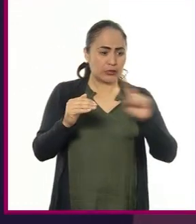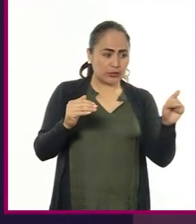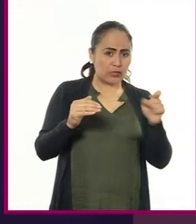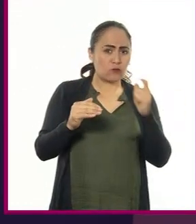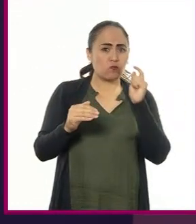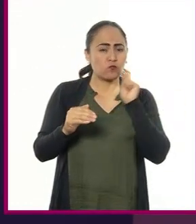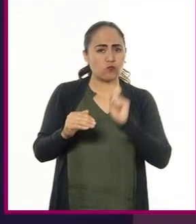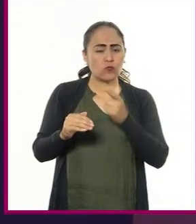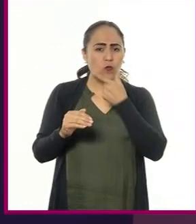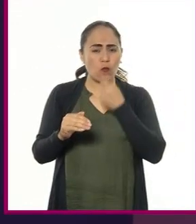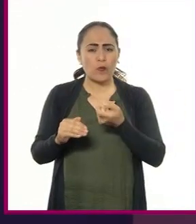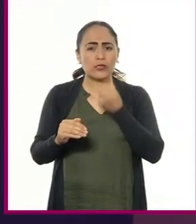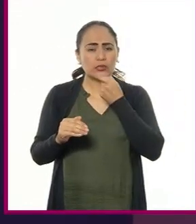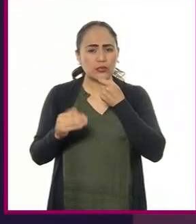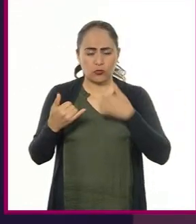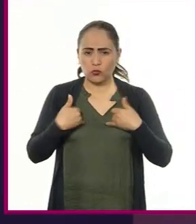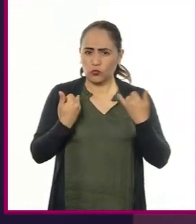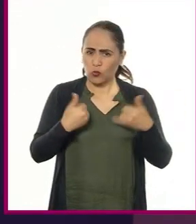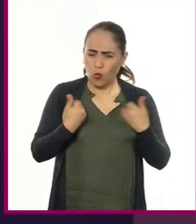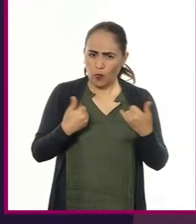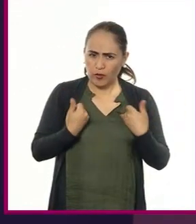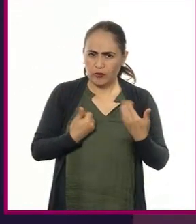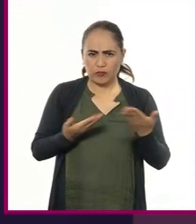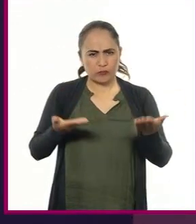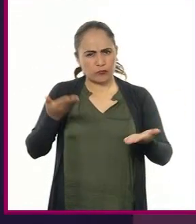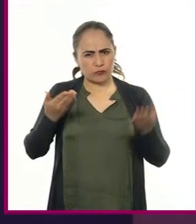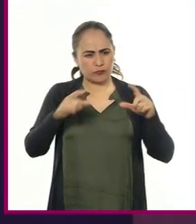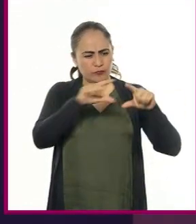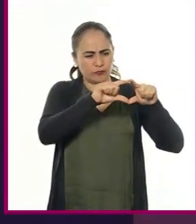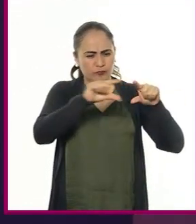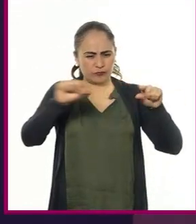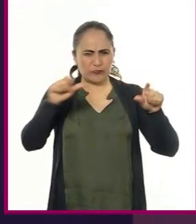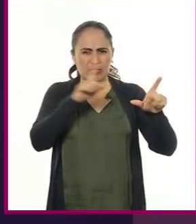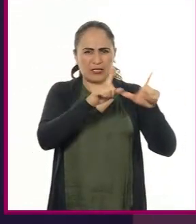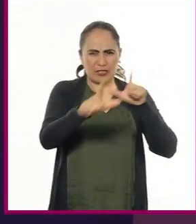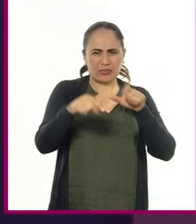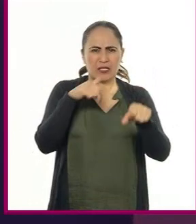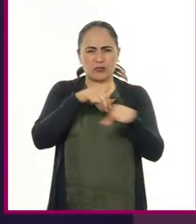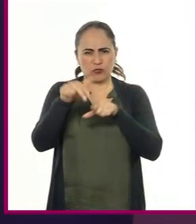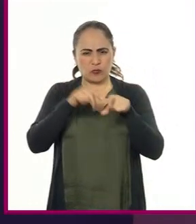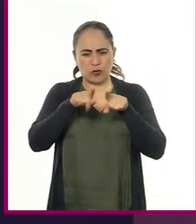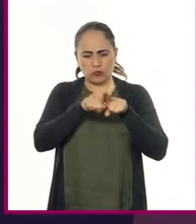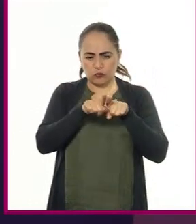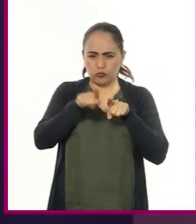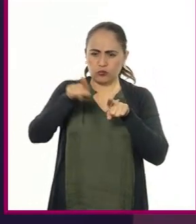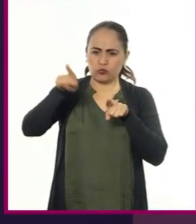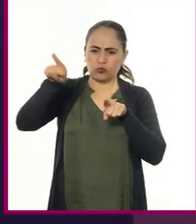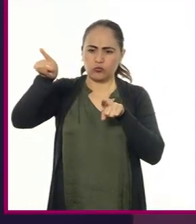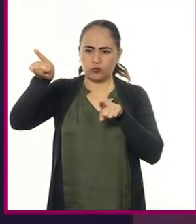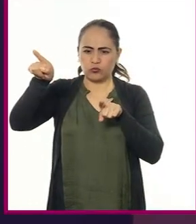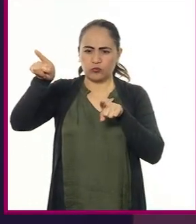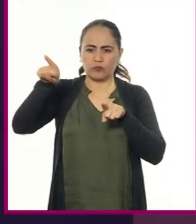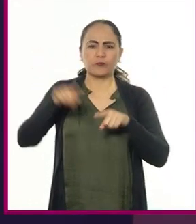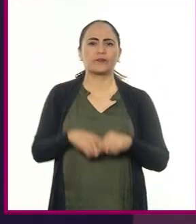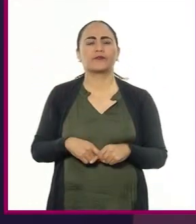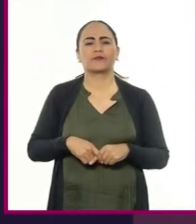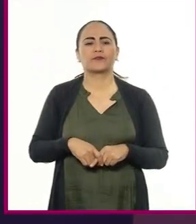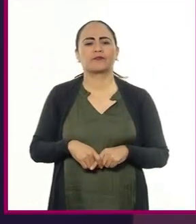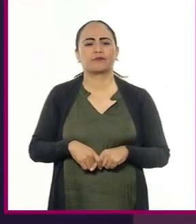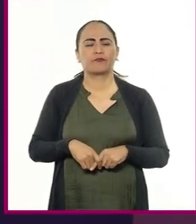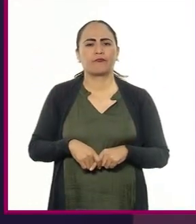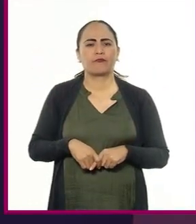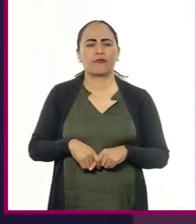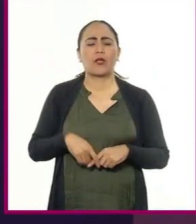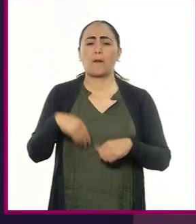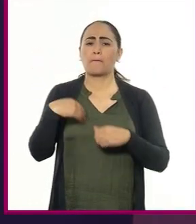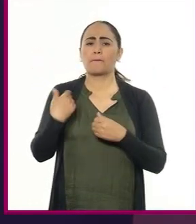y adolescentes corresponde a una ecuación cuadrática creciente, en la que se puede predecir que para